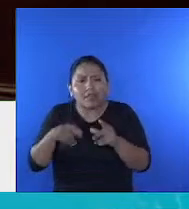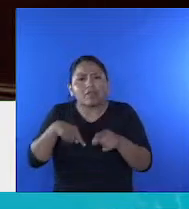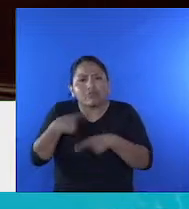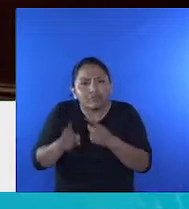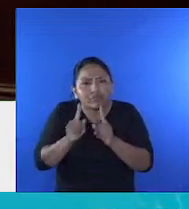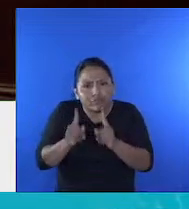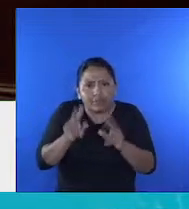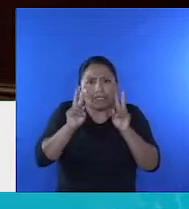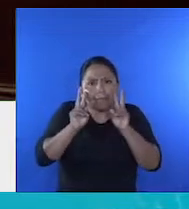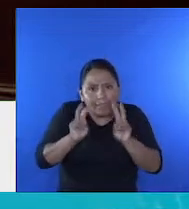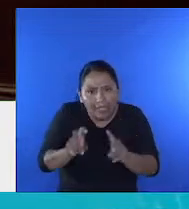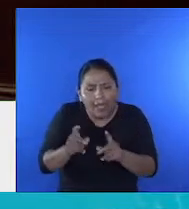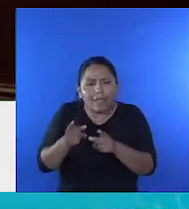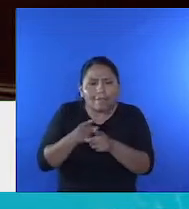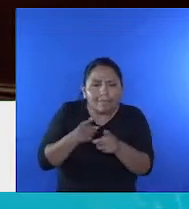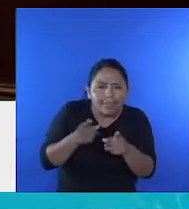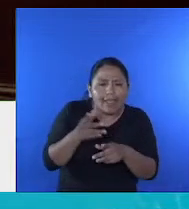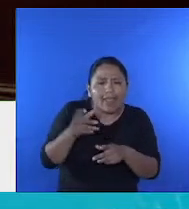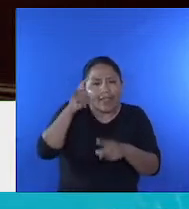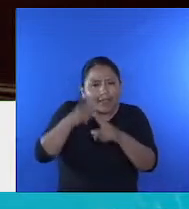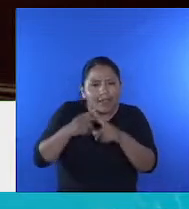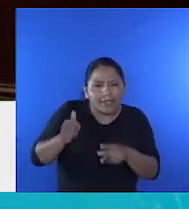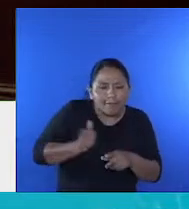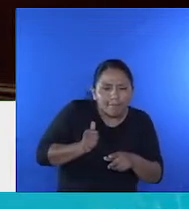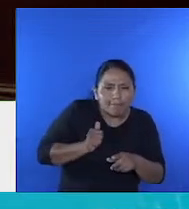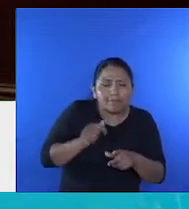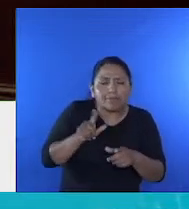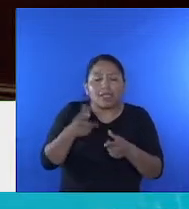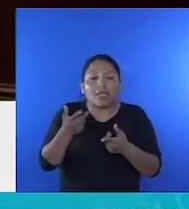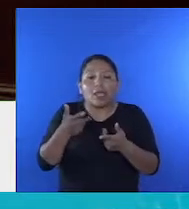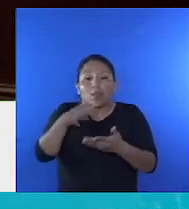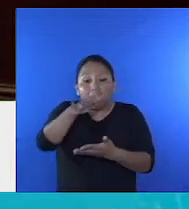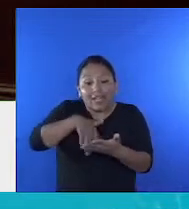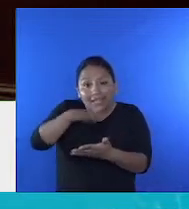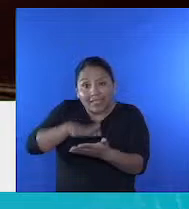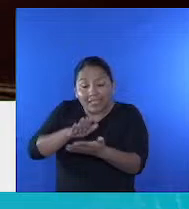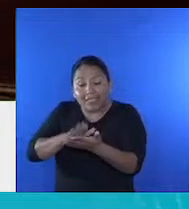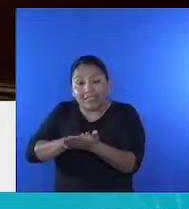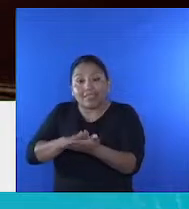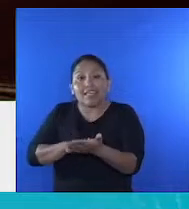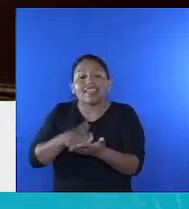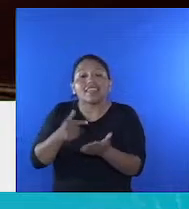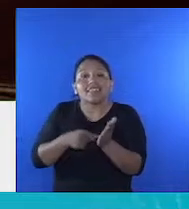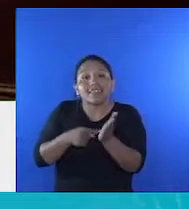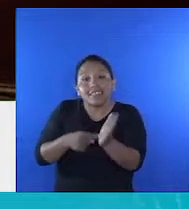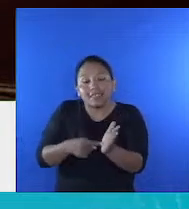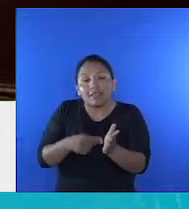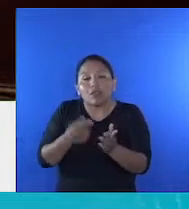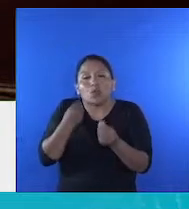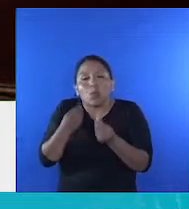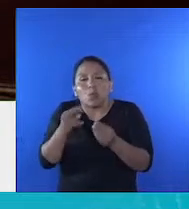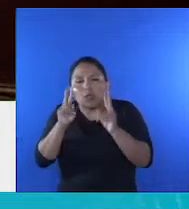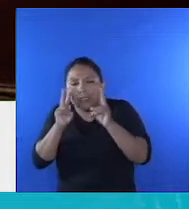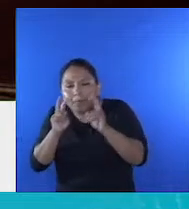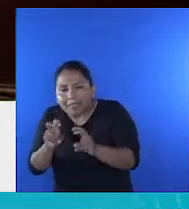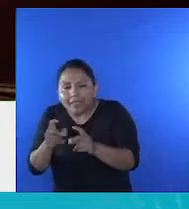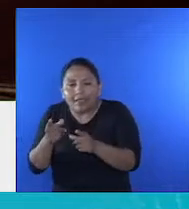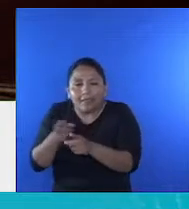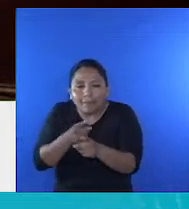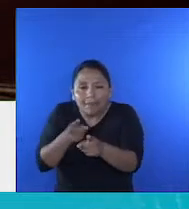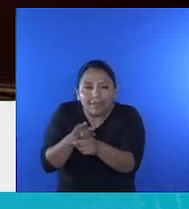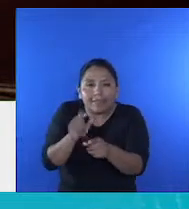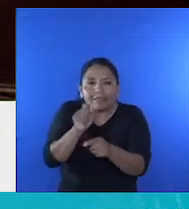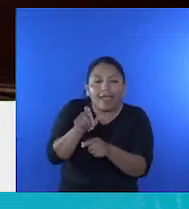persiguiendo e investigando a los soldados conscriptos, porque en los archivos desclasificados de la ex-DIPBA constan cómo se investigaba y cómo se perseguía a